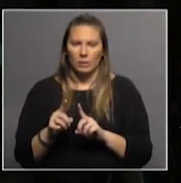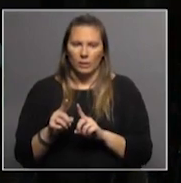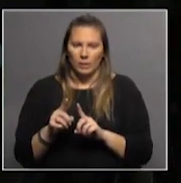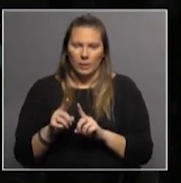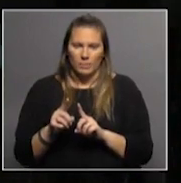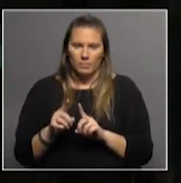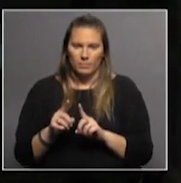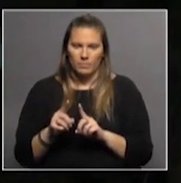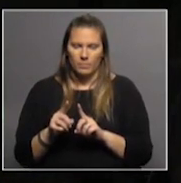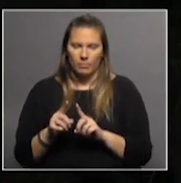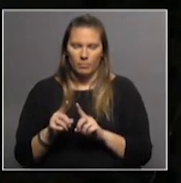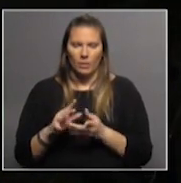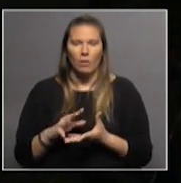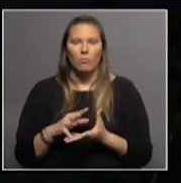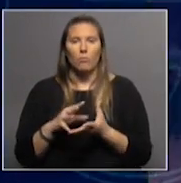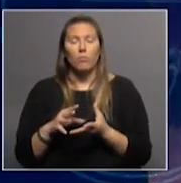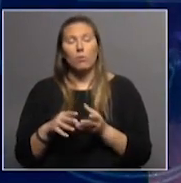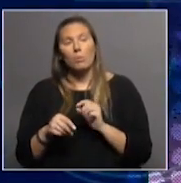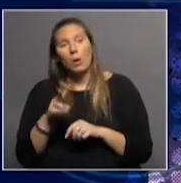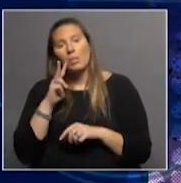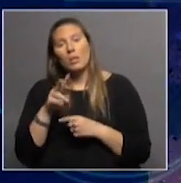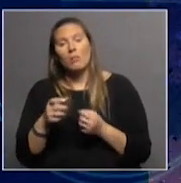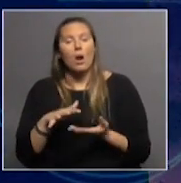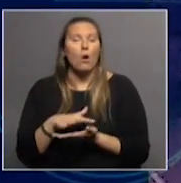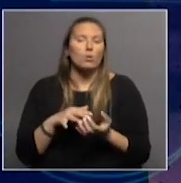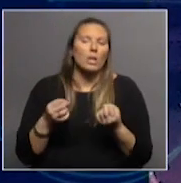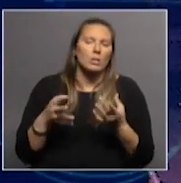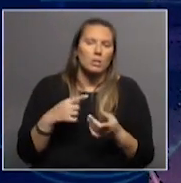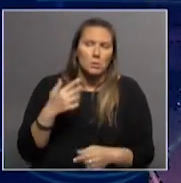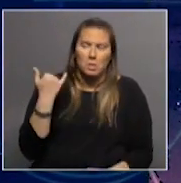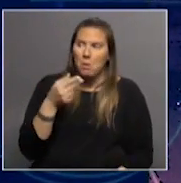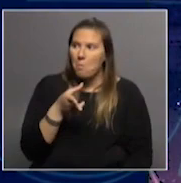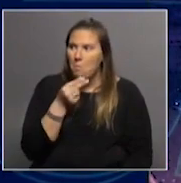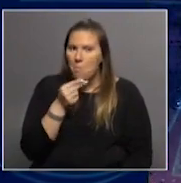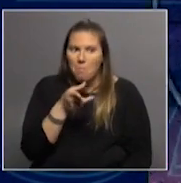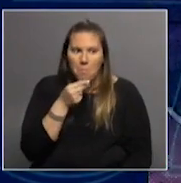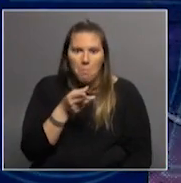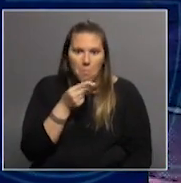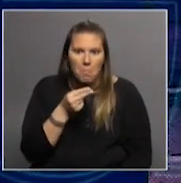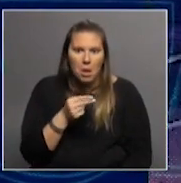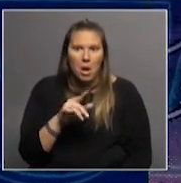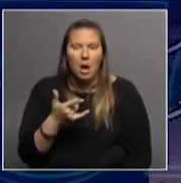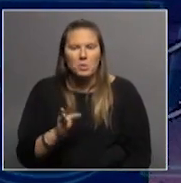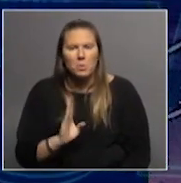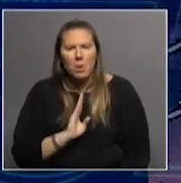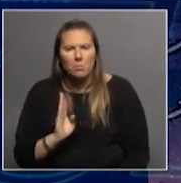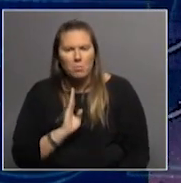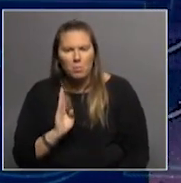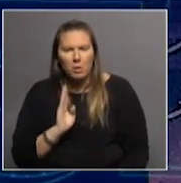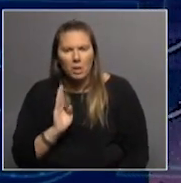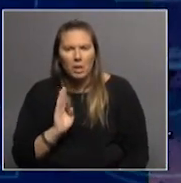ver cómo sucedían las cosas cuenta de nada y no hay mujeres en las grillas